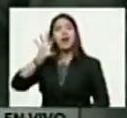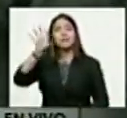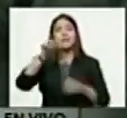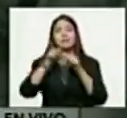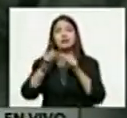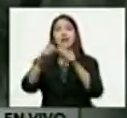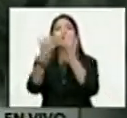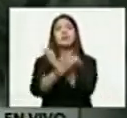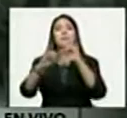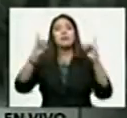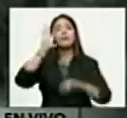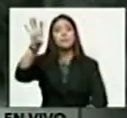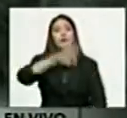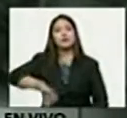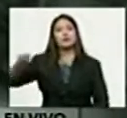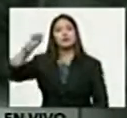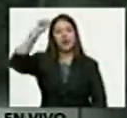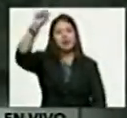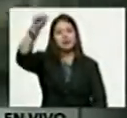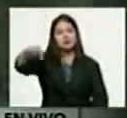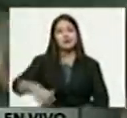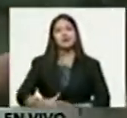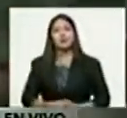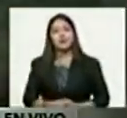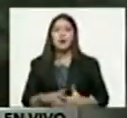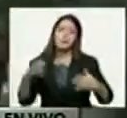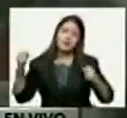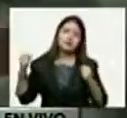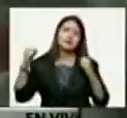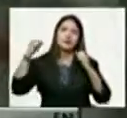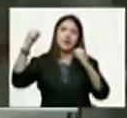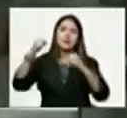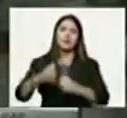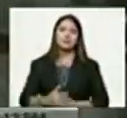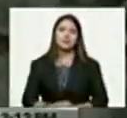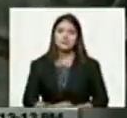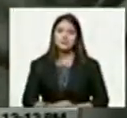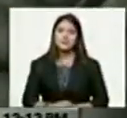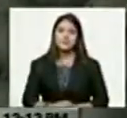Independencia y patria socialista. Viviremos y venceremos. Venceremos. Gracias. Bien, acabamos de escuchar.